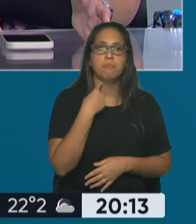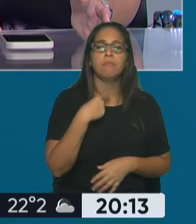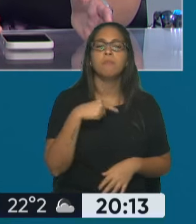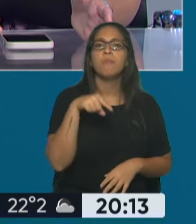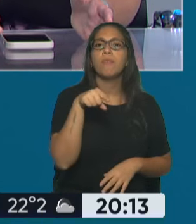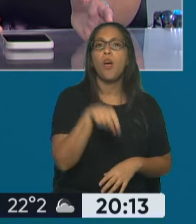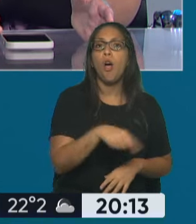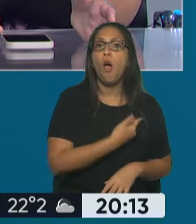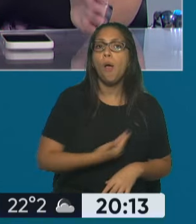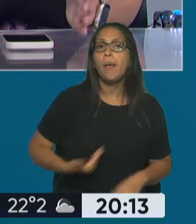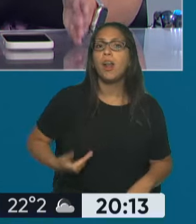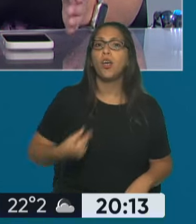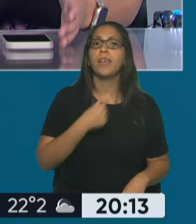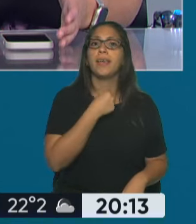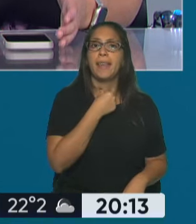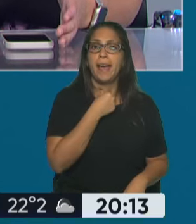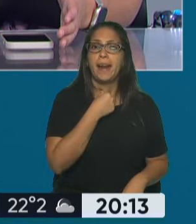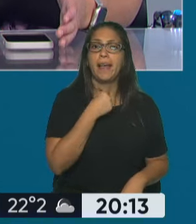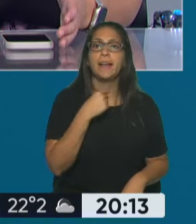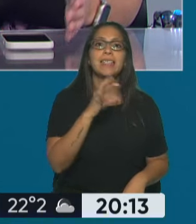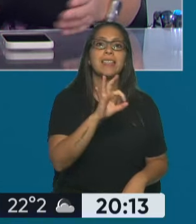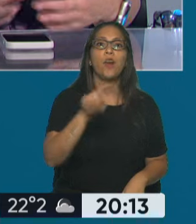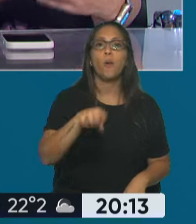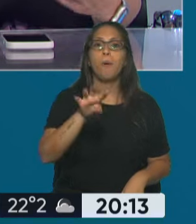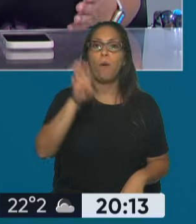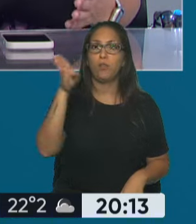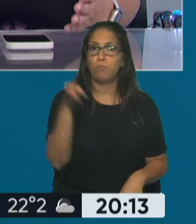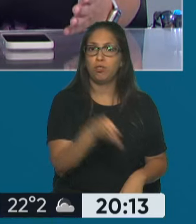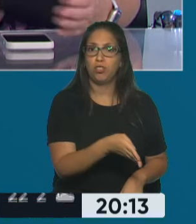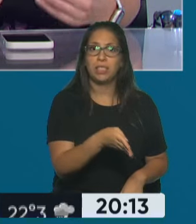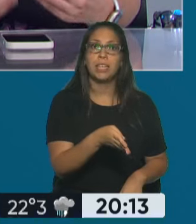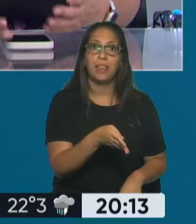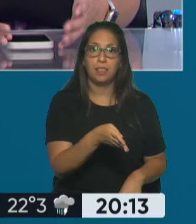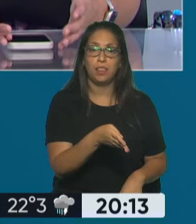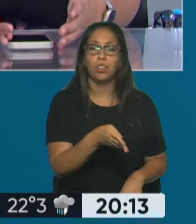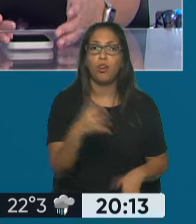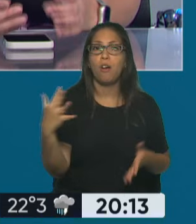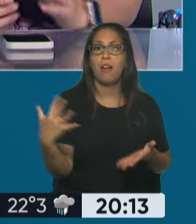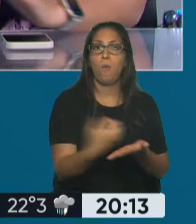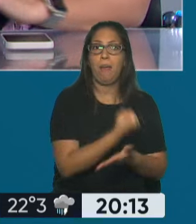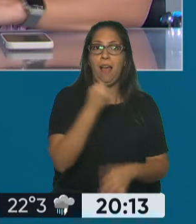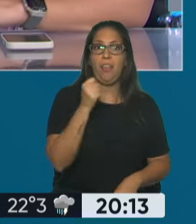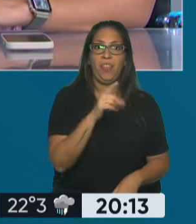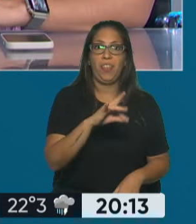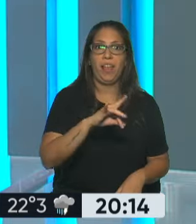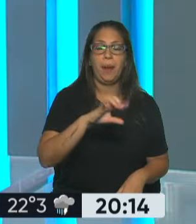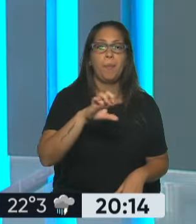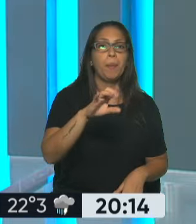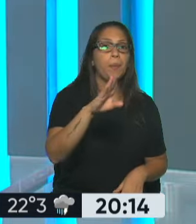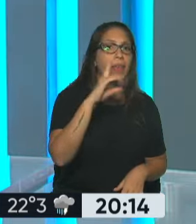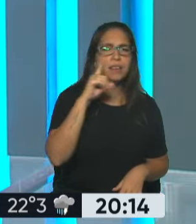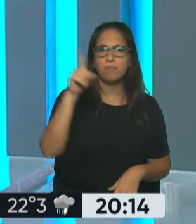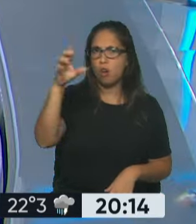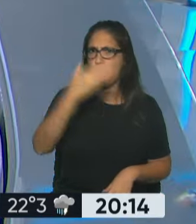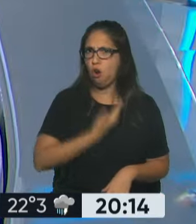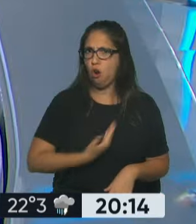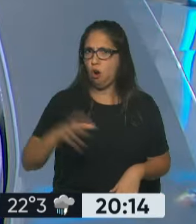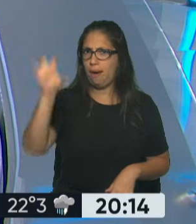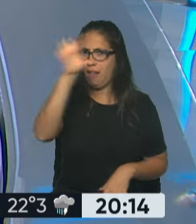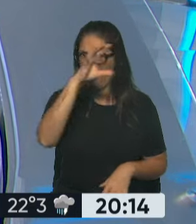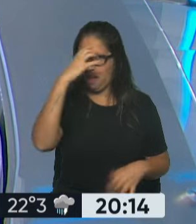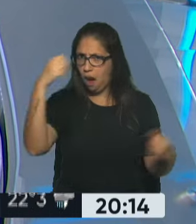el gobierno quiere recuperar 0,4 puntos porcentuales del PBI. ¿Los gobernadores estarían de acuerdo con esto? Los